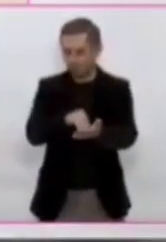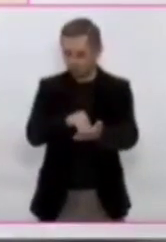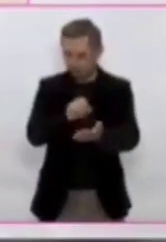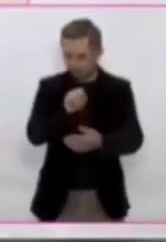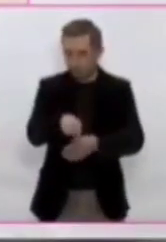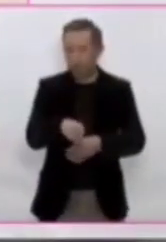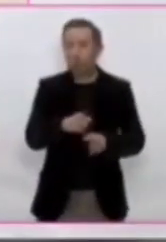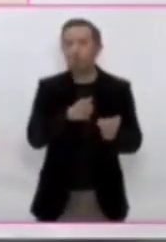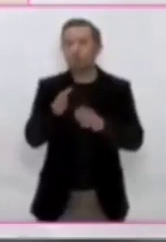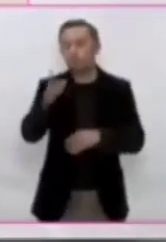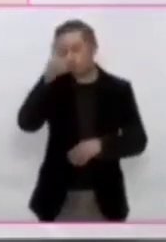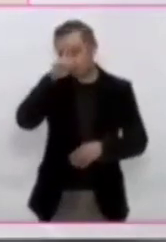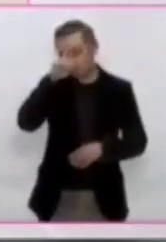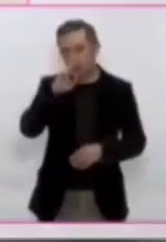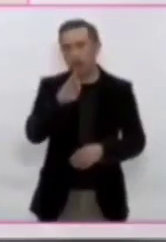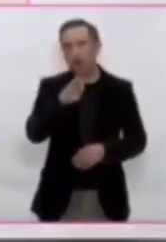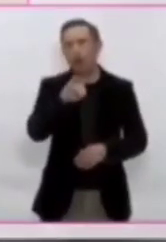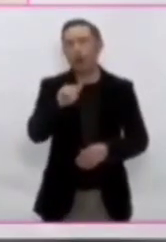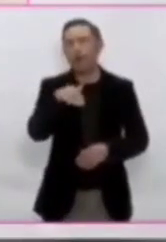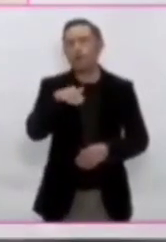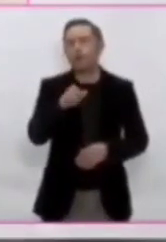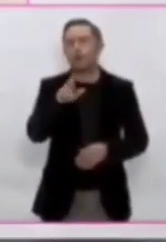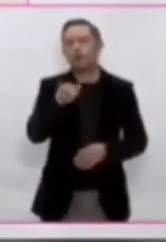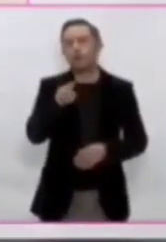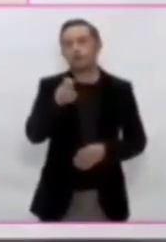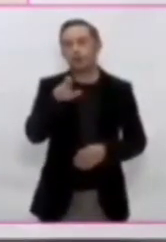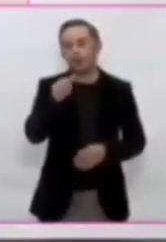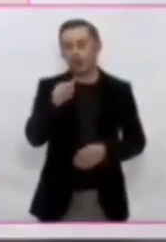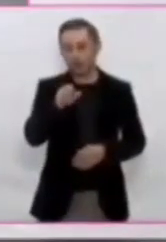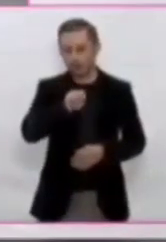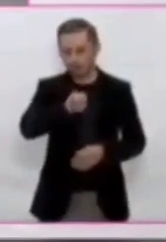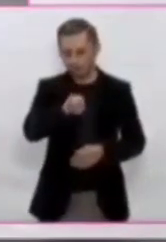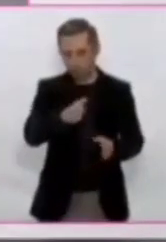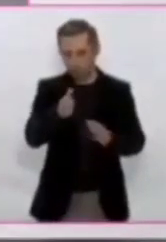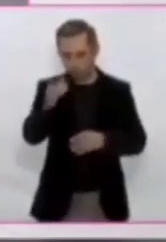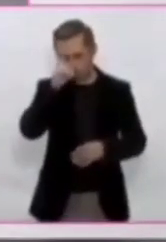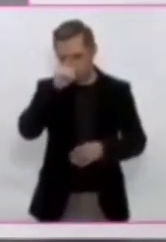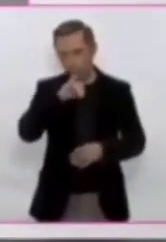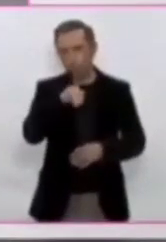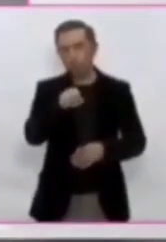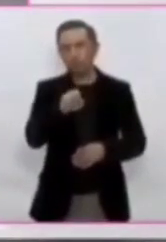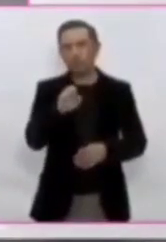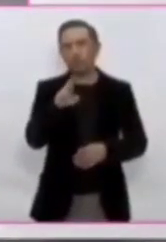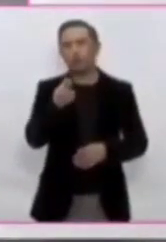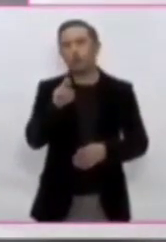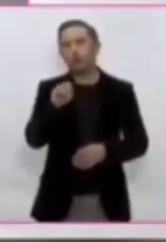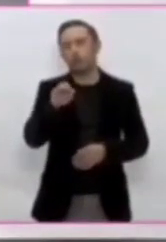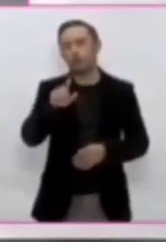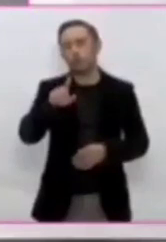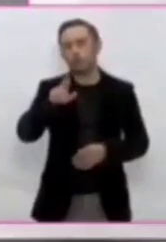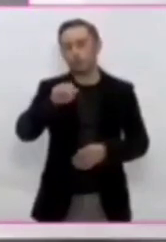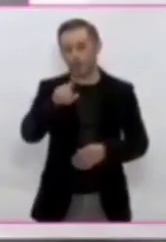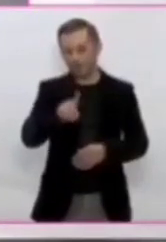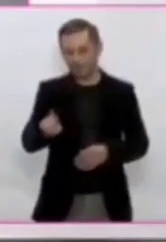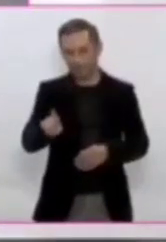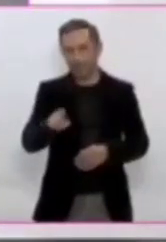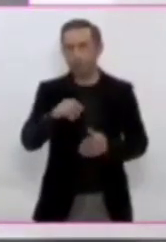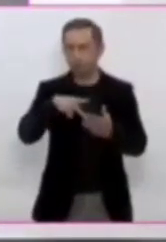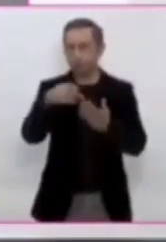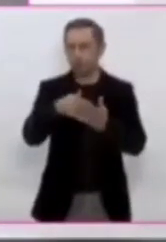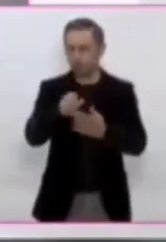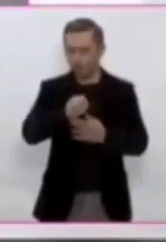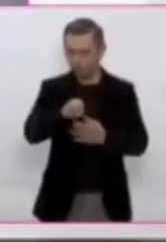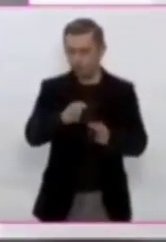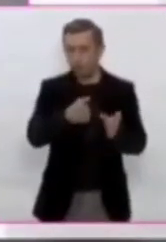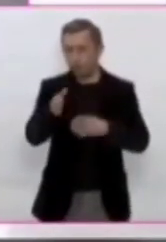Consejero Jaime Rivera. A favor. Consejero José Roberto Ruiz. Con el proyecto.